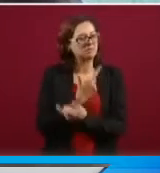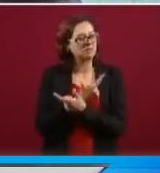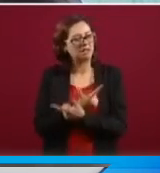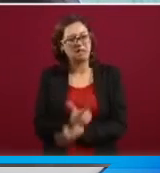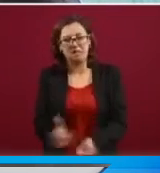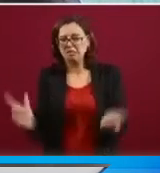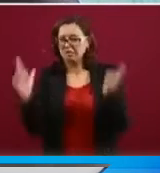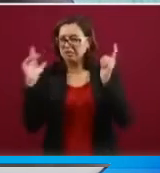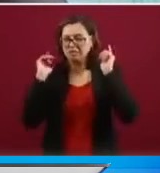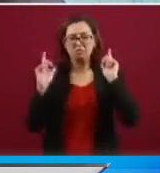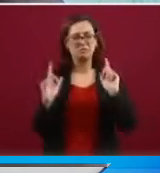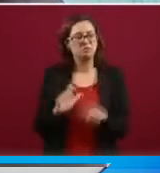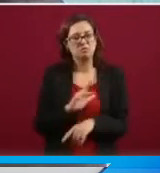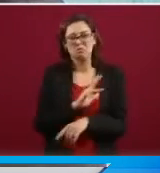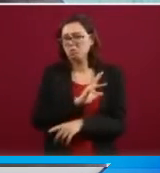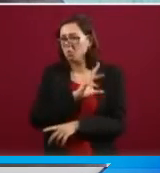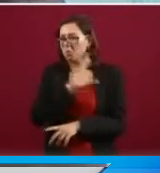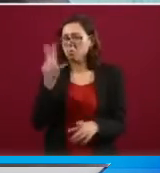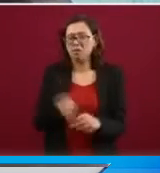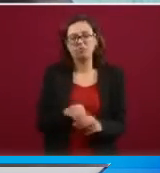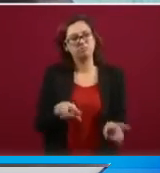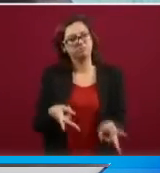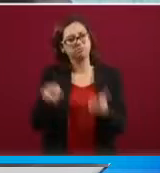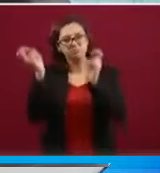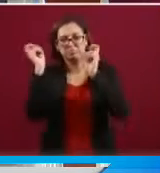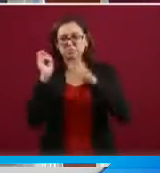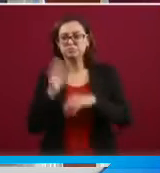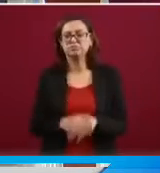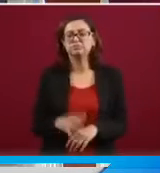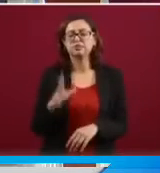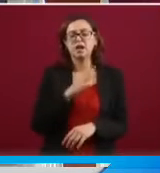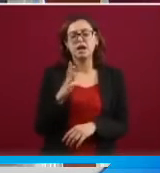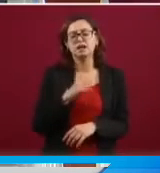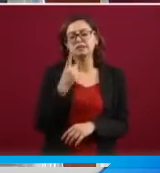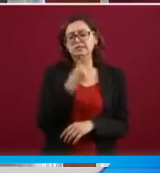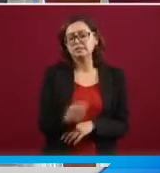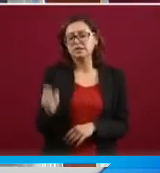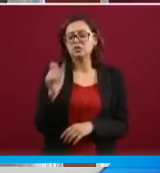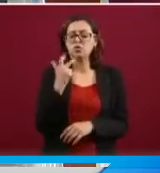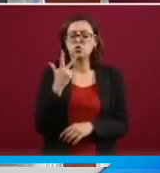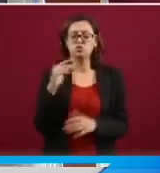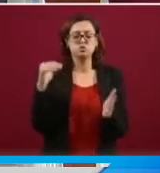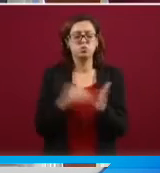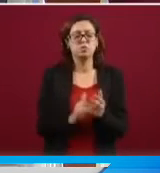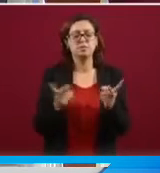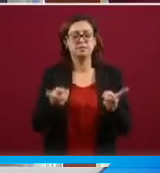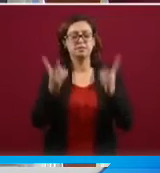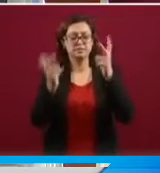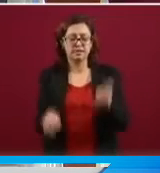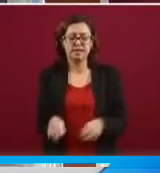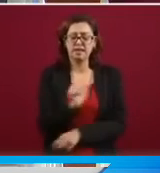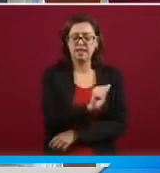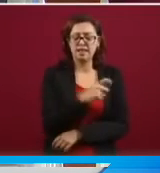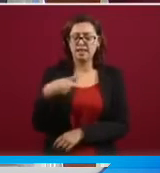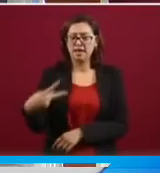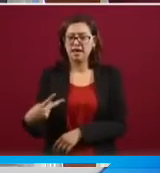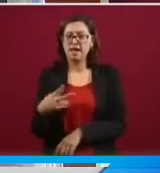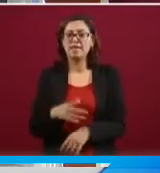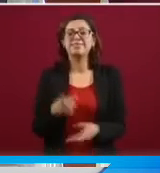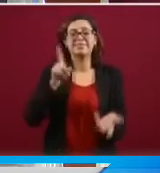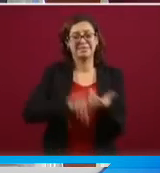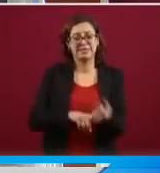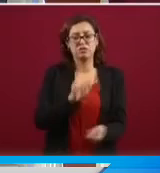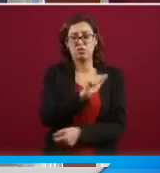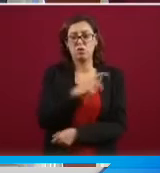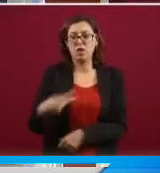a 21.69. Gas LP en cilindros marca Grupo Tomasa a 19.50 por kilogramo. Gas LP